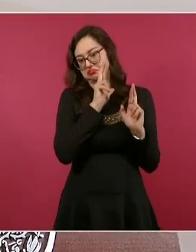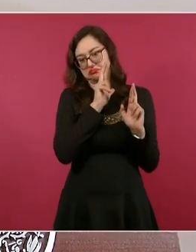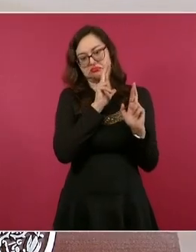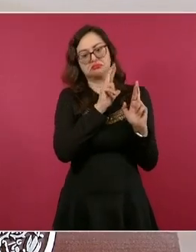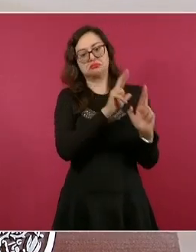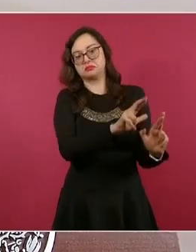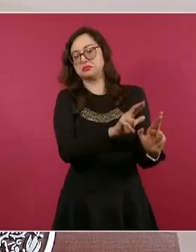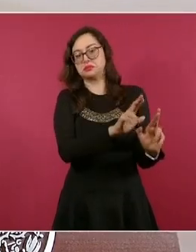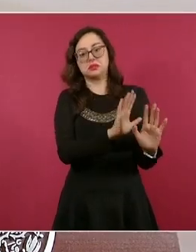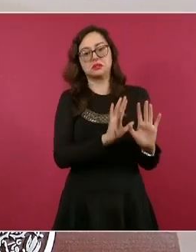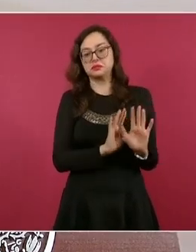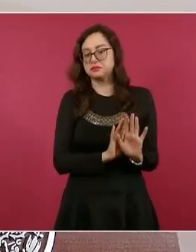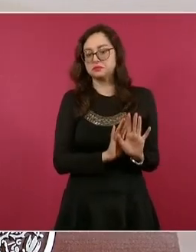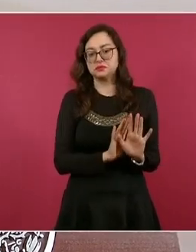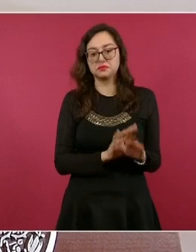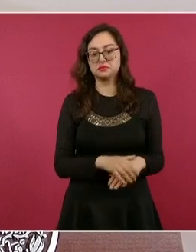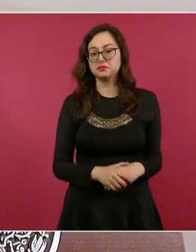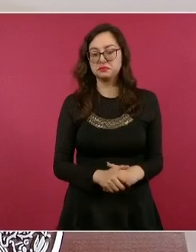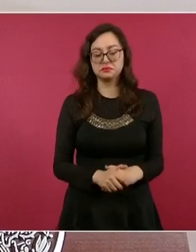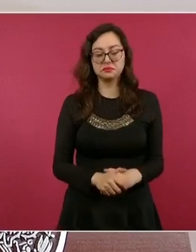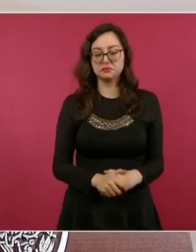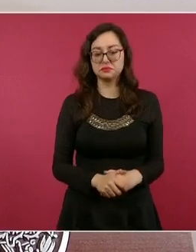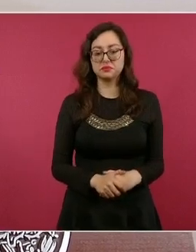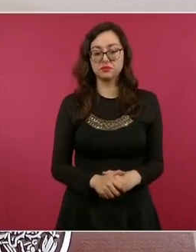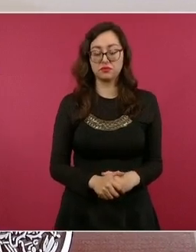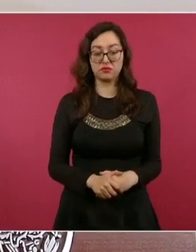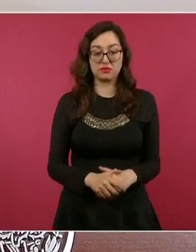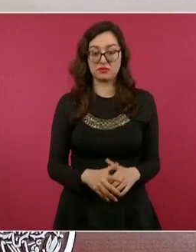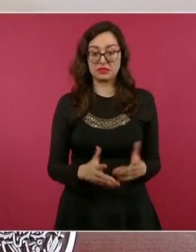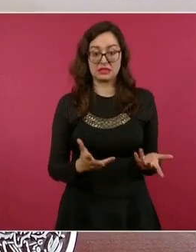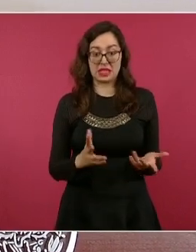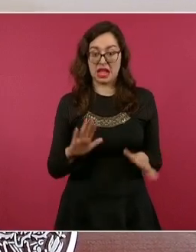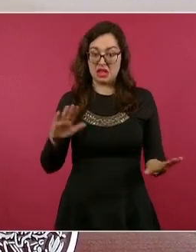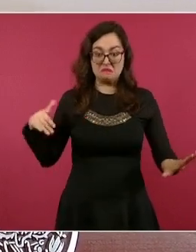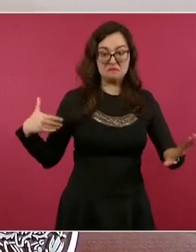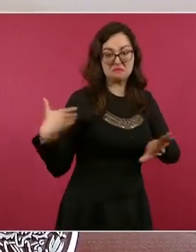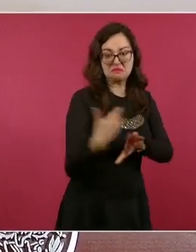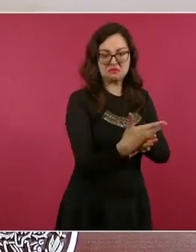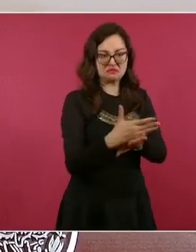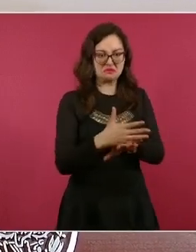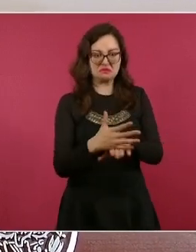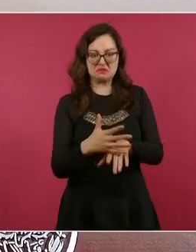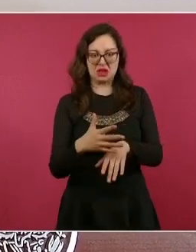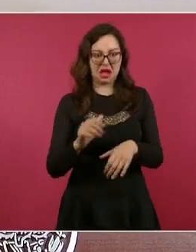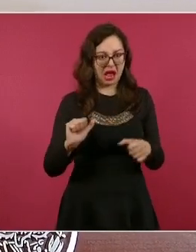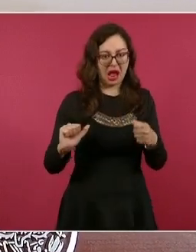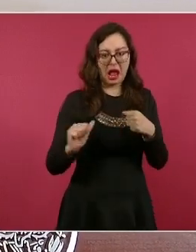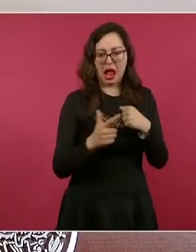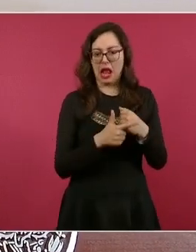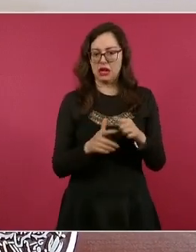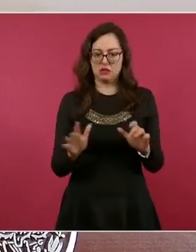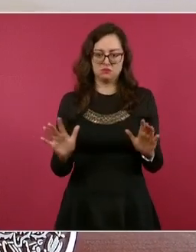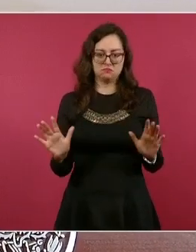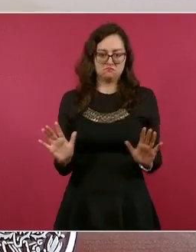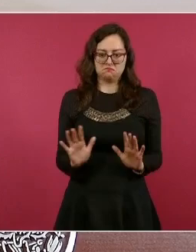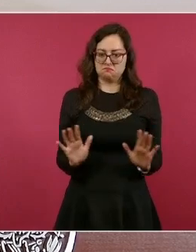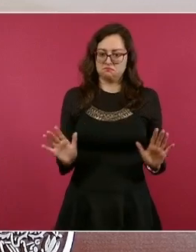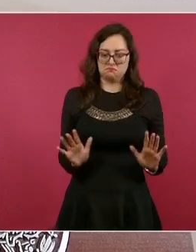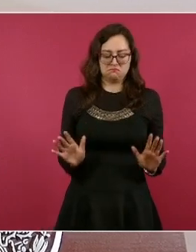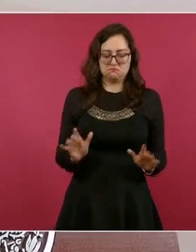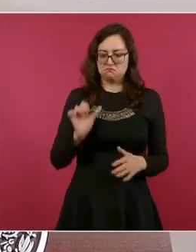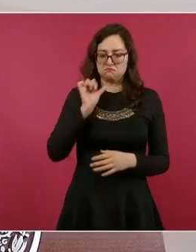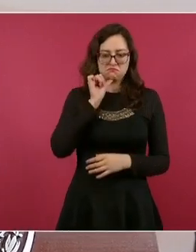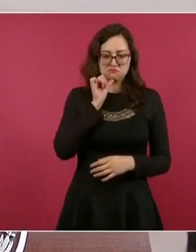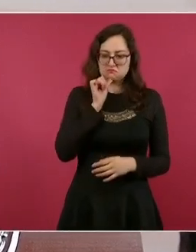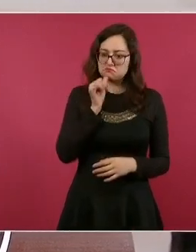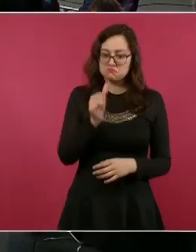a todos ellos, que no hubiese maltrato a nadie, y